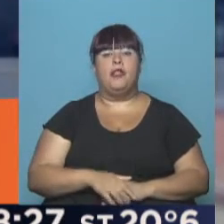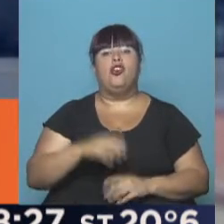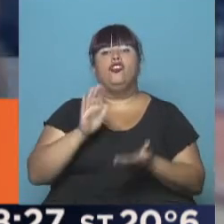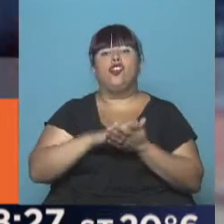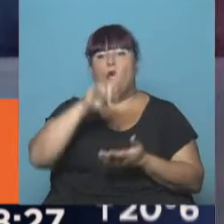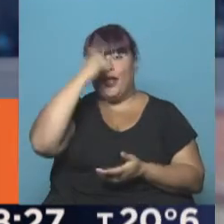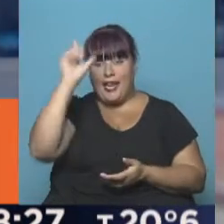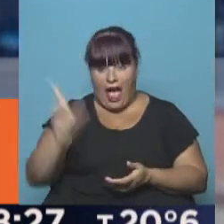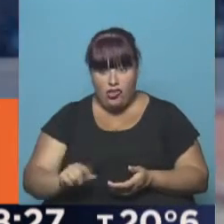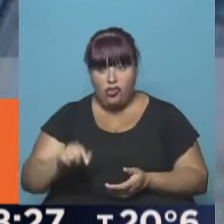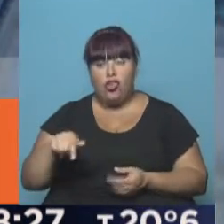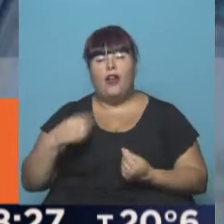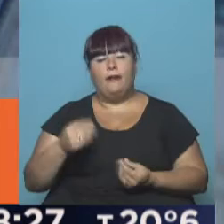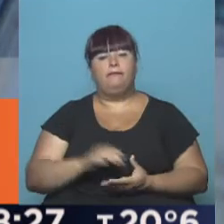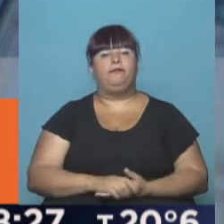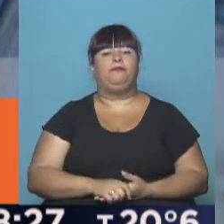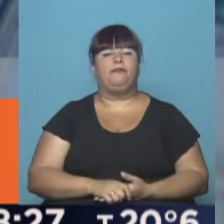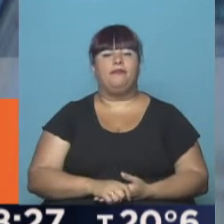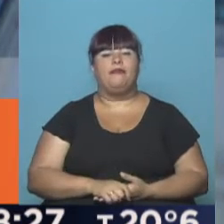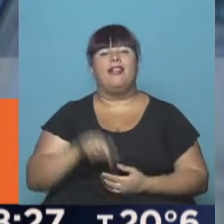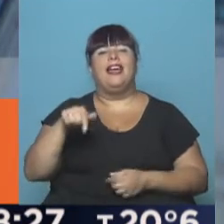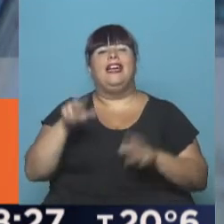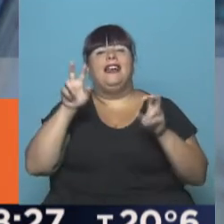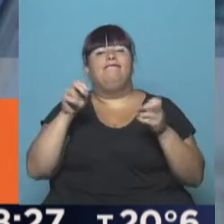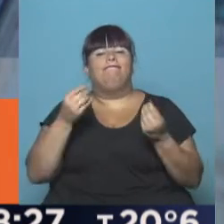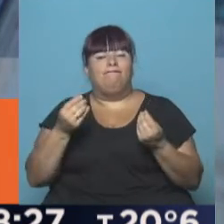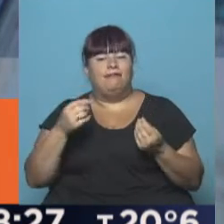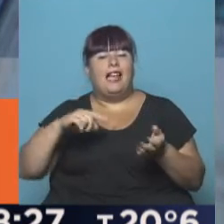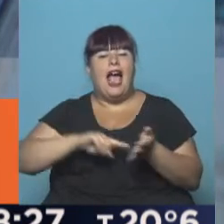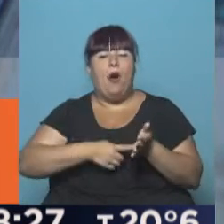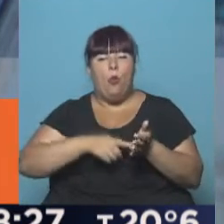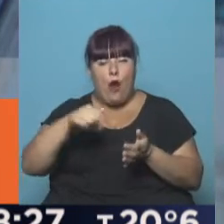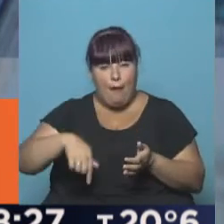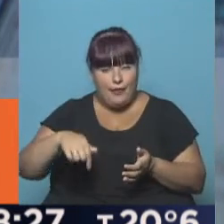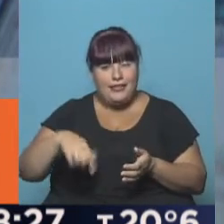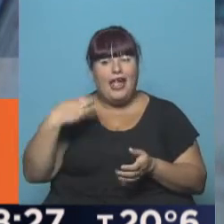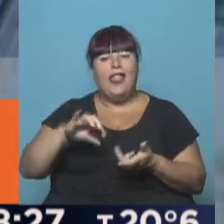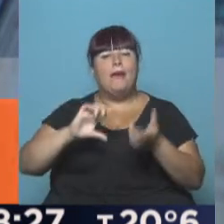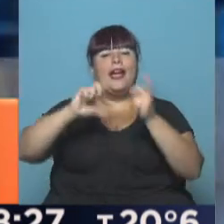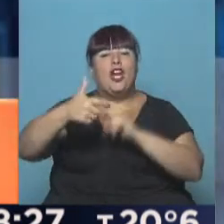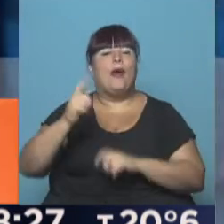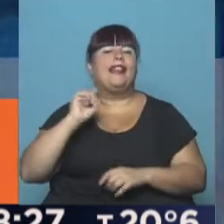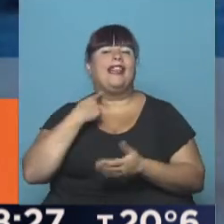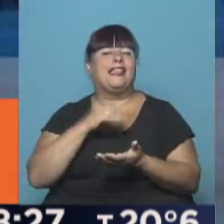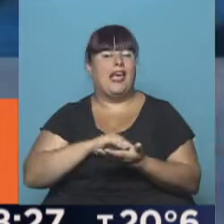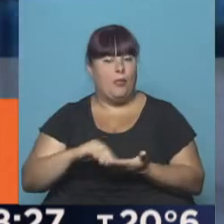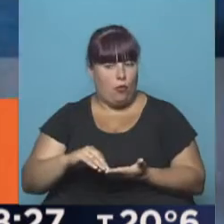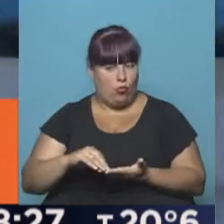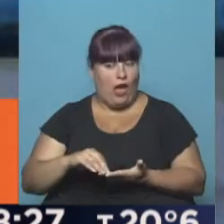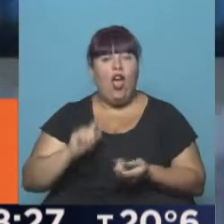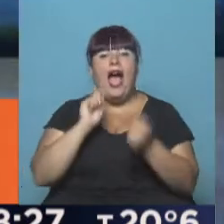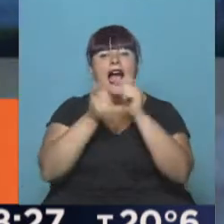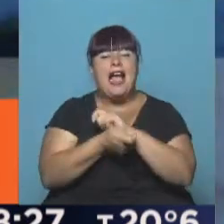el plano nacional tenemos este tema de que la ciudad de buenos aires tiene que renovar 13 diputados y